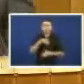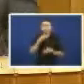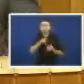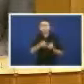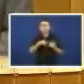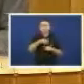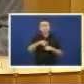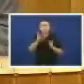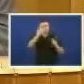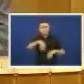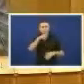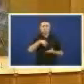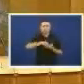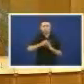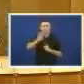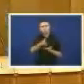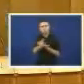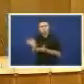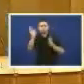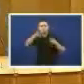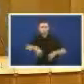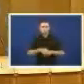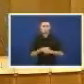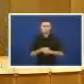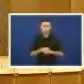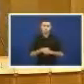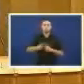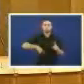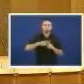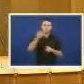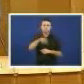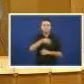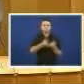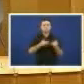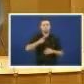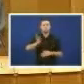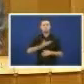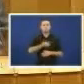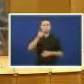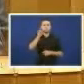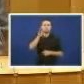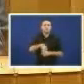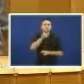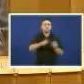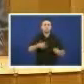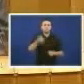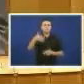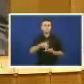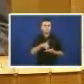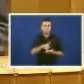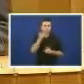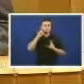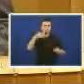e non hai alternativas. E non o doen sempre ademais os máis desfavorecidos os que máis se costa chegar a fin de